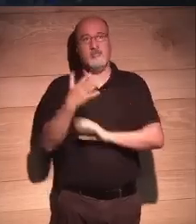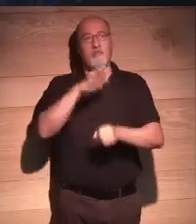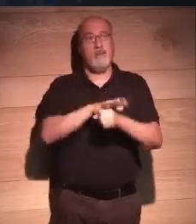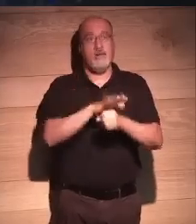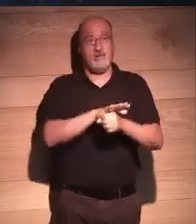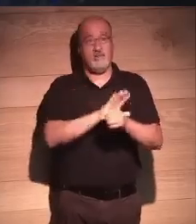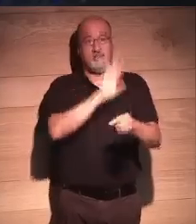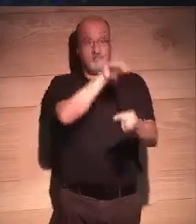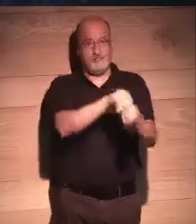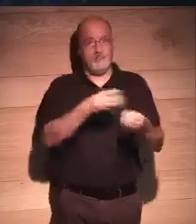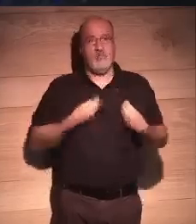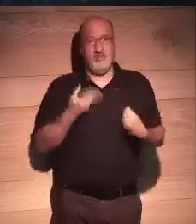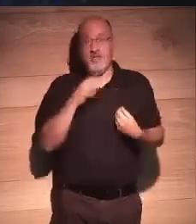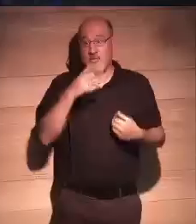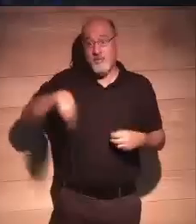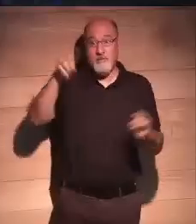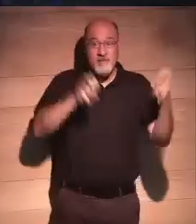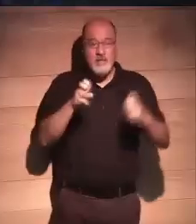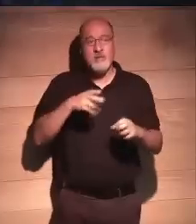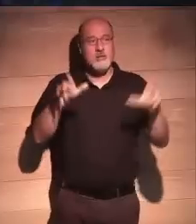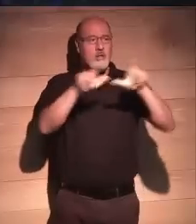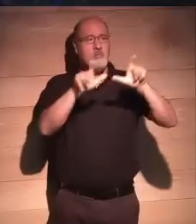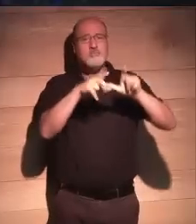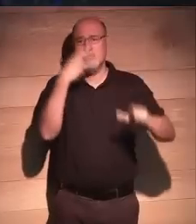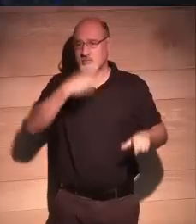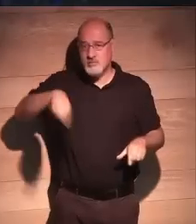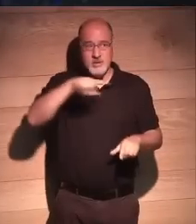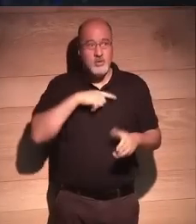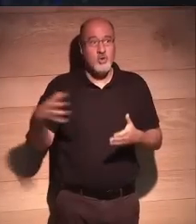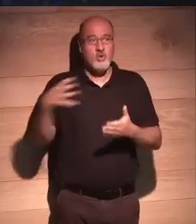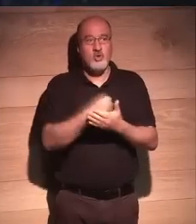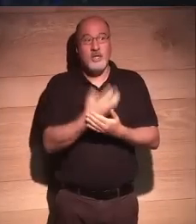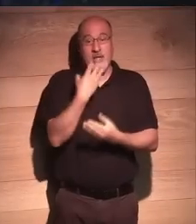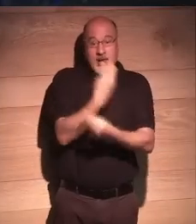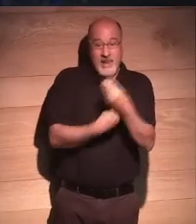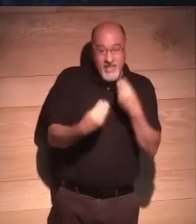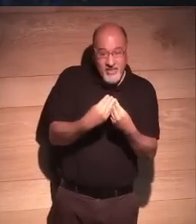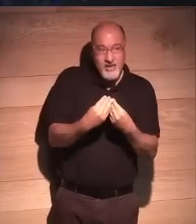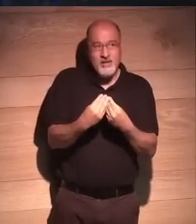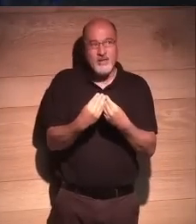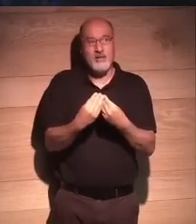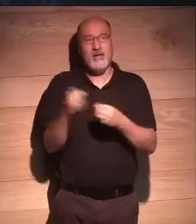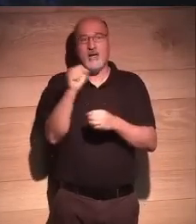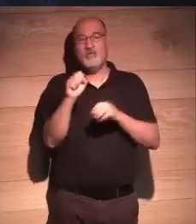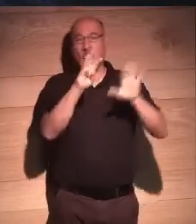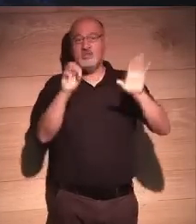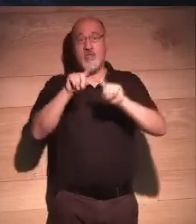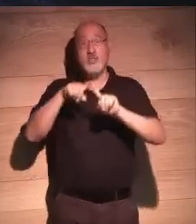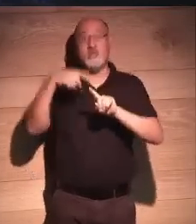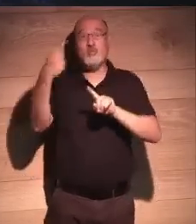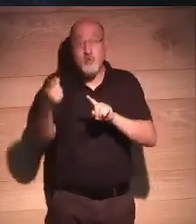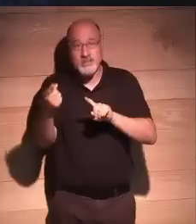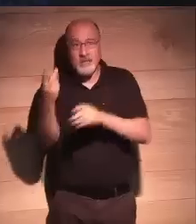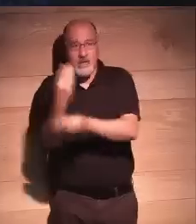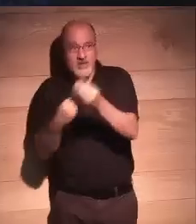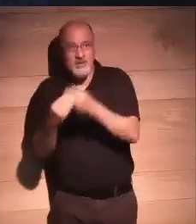ustedes aquí es porque les interesa la televisión. Voy a hacer una pregunta primero. Todo aquel que haya nacido después de esa década de los 80 de